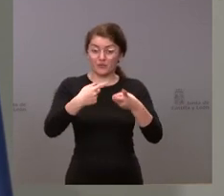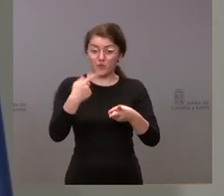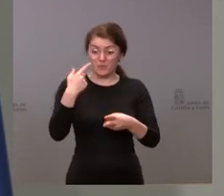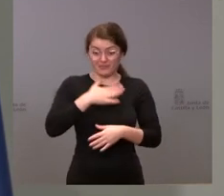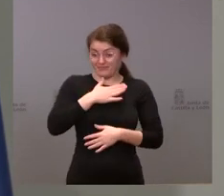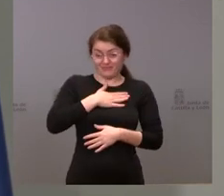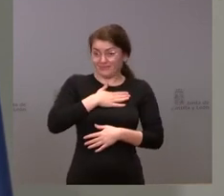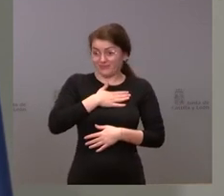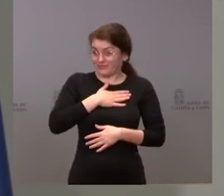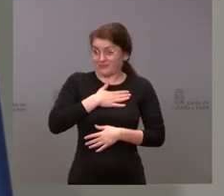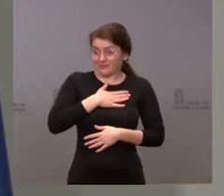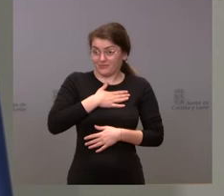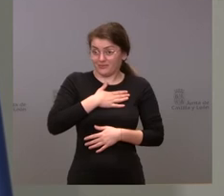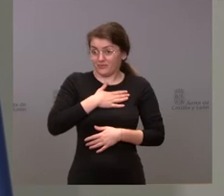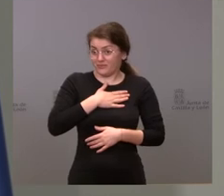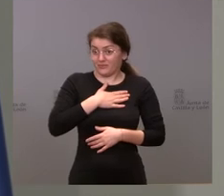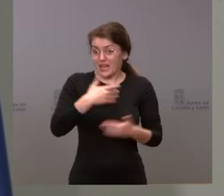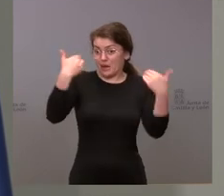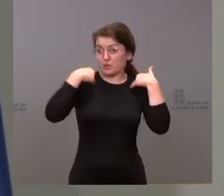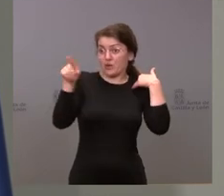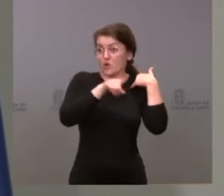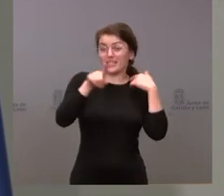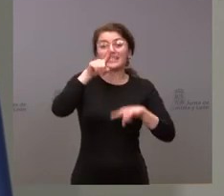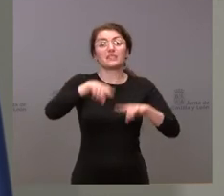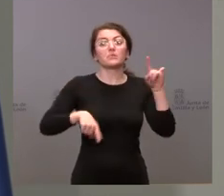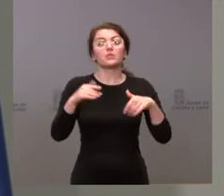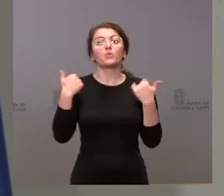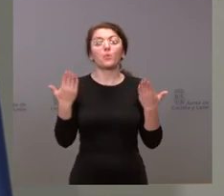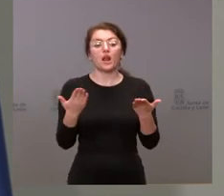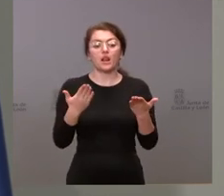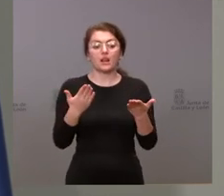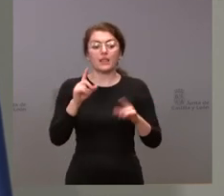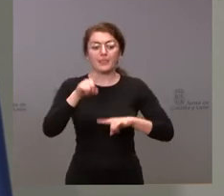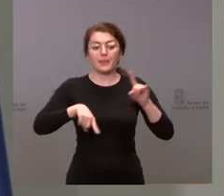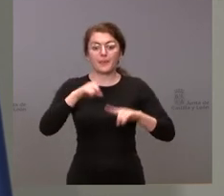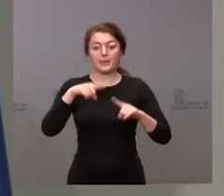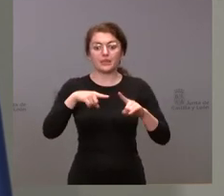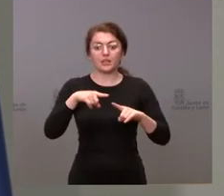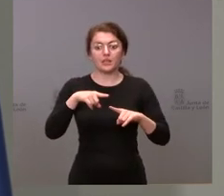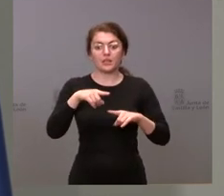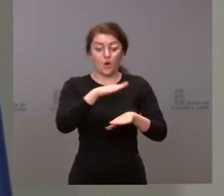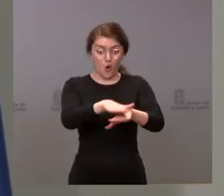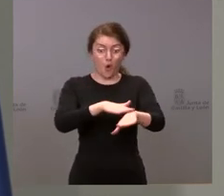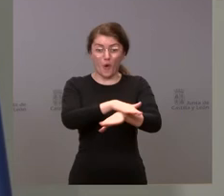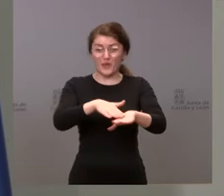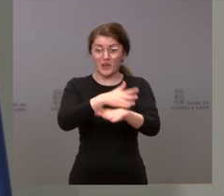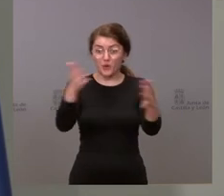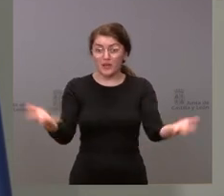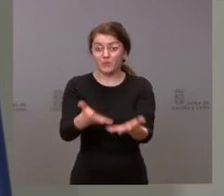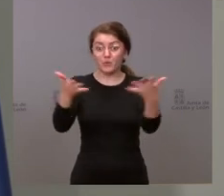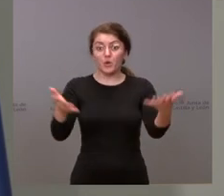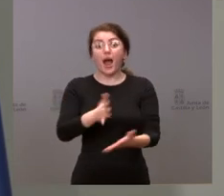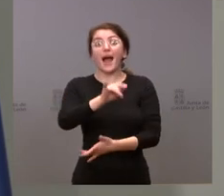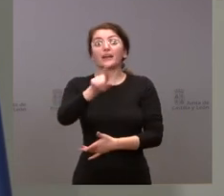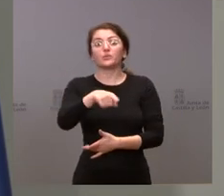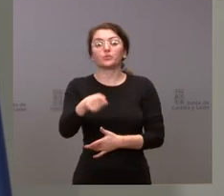de nosotros depende de la iniciativa del impulso que le dé el gobierno la actual ministra